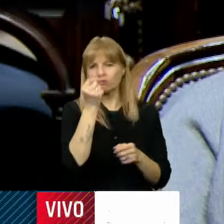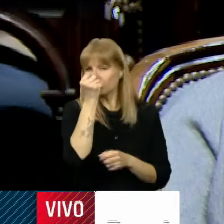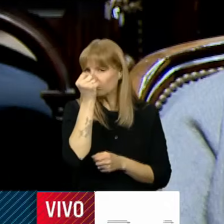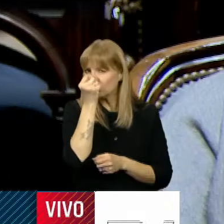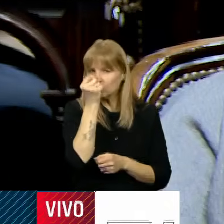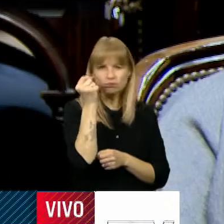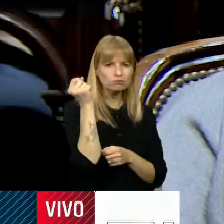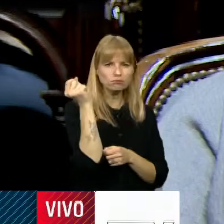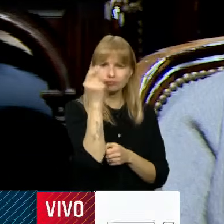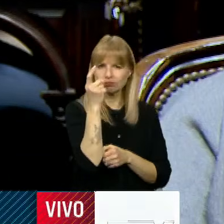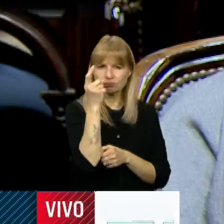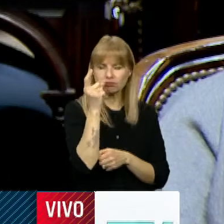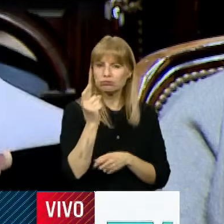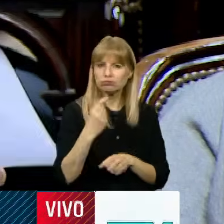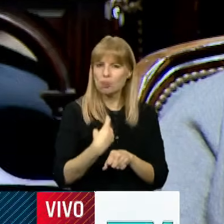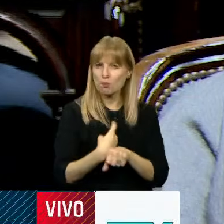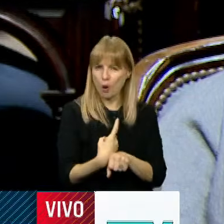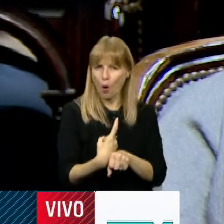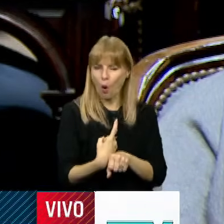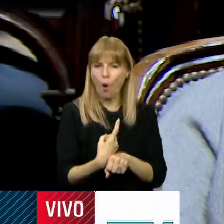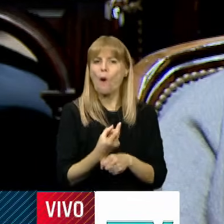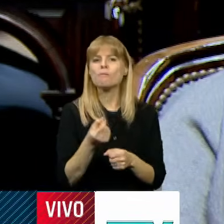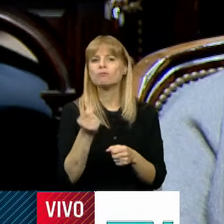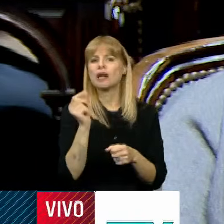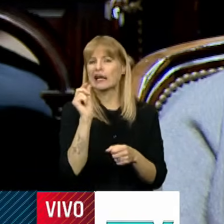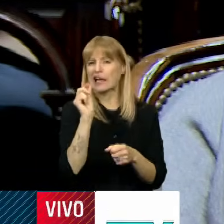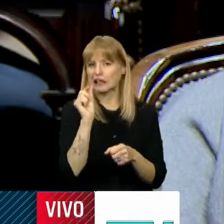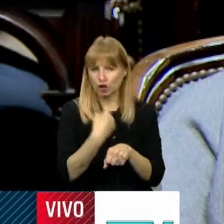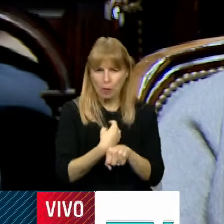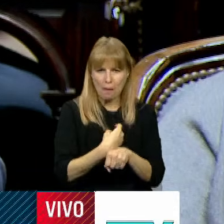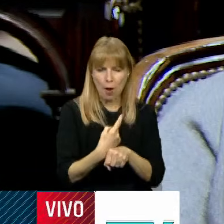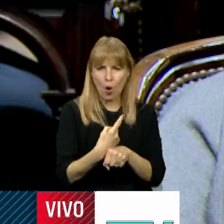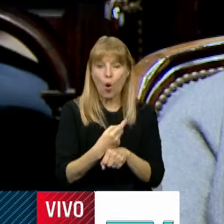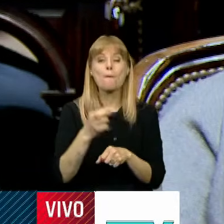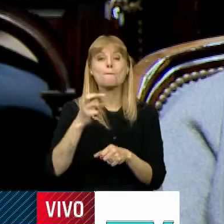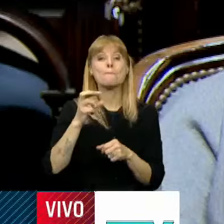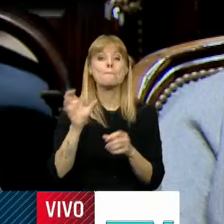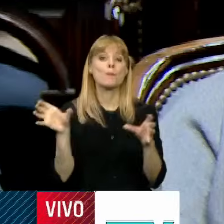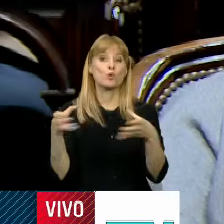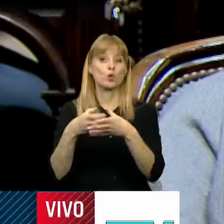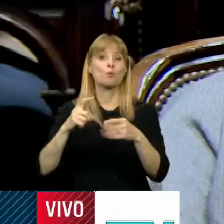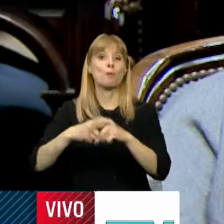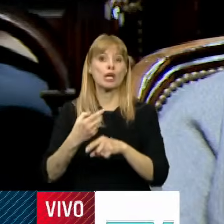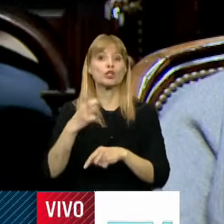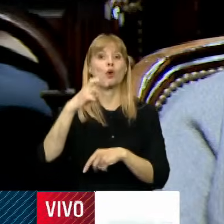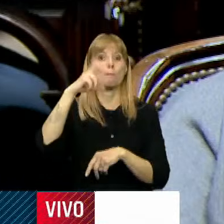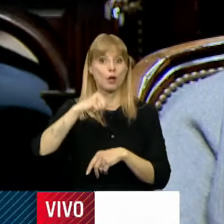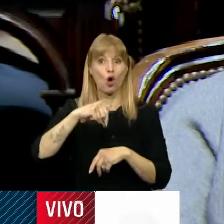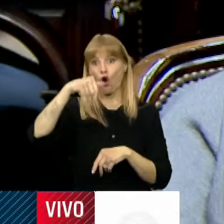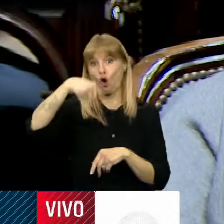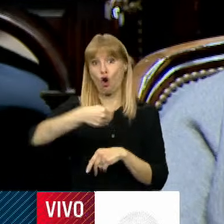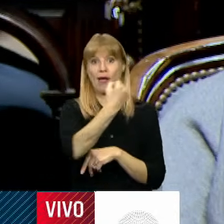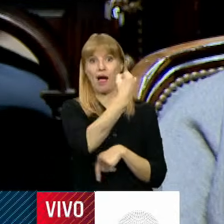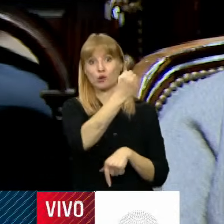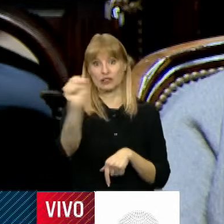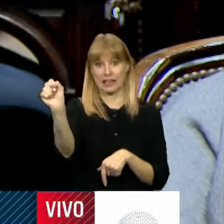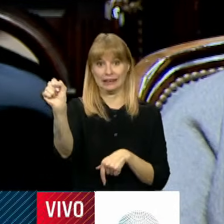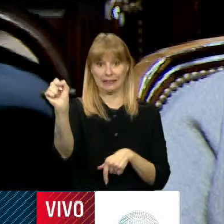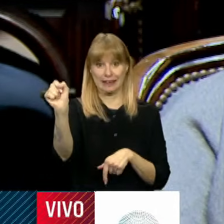inmediatamente, al ratito, el PRO, que hoy no está aquí sentado,